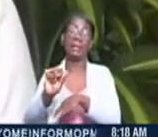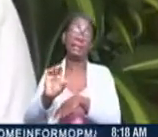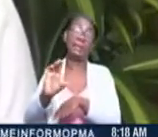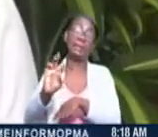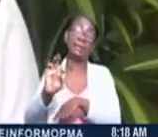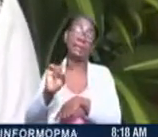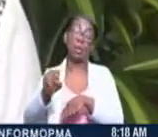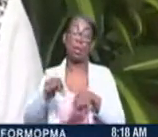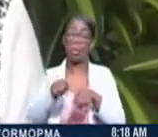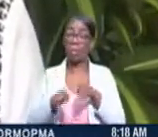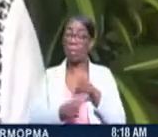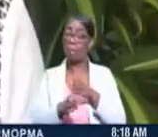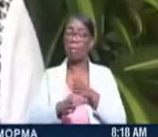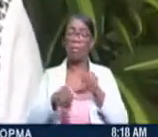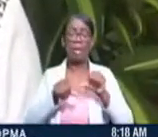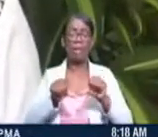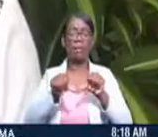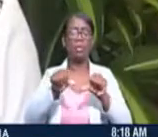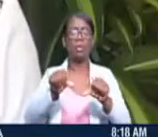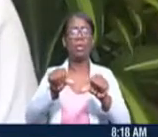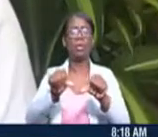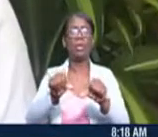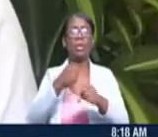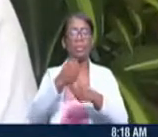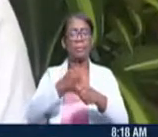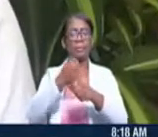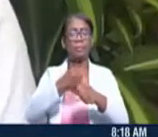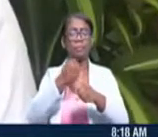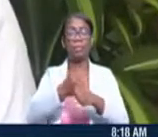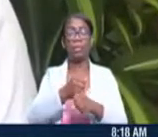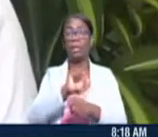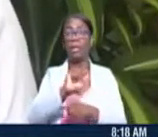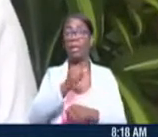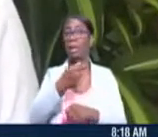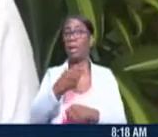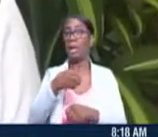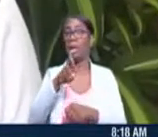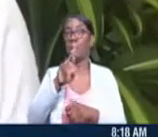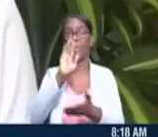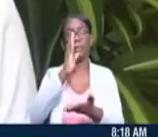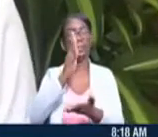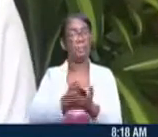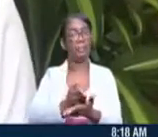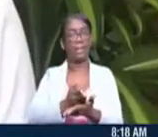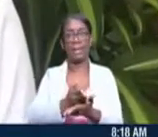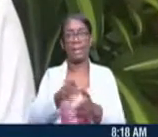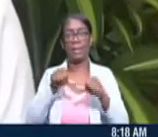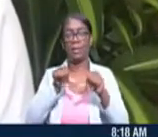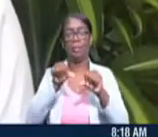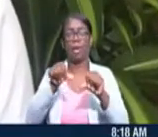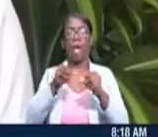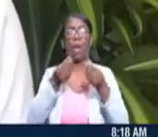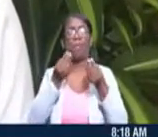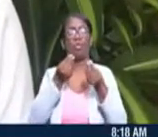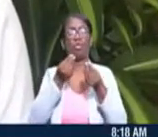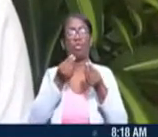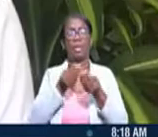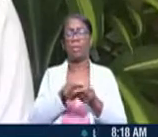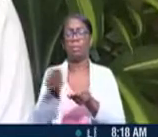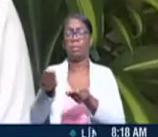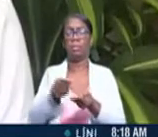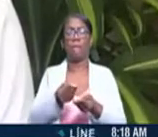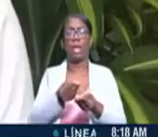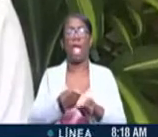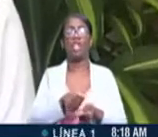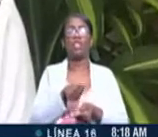muy, muy activos durante todo este tiempo porque el agro no se detiene. Incluso han hecho muchas donaciones con